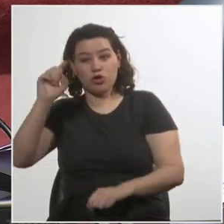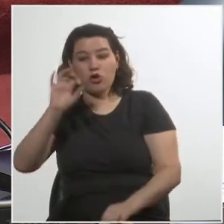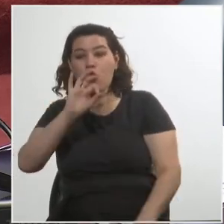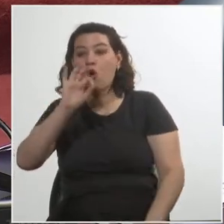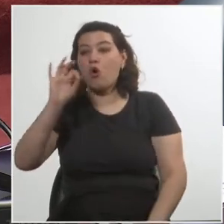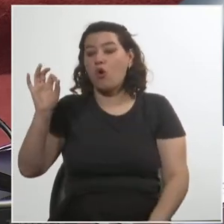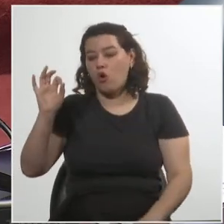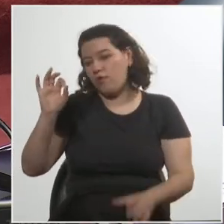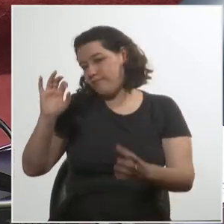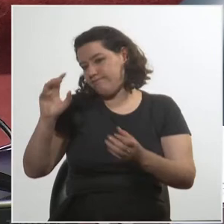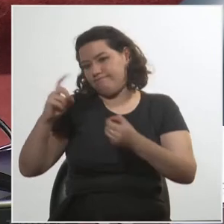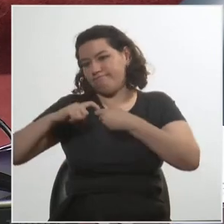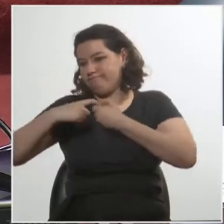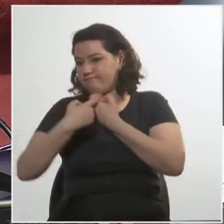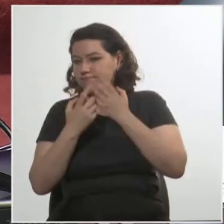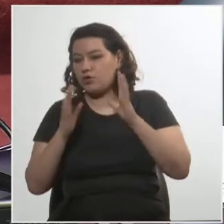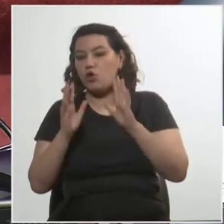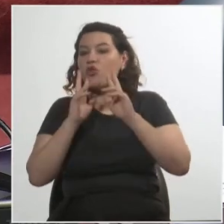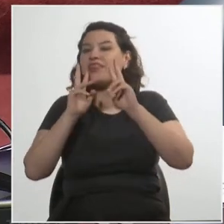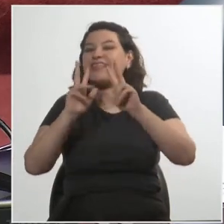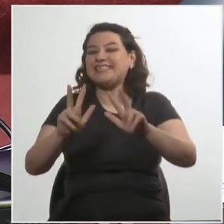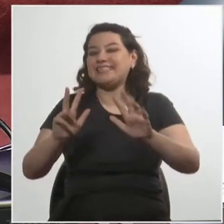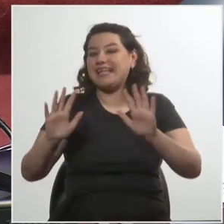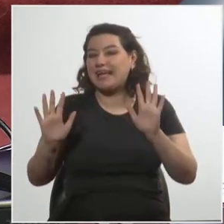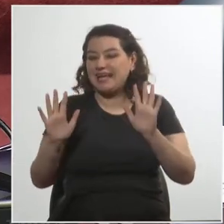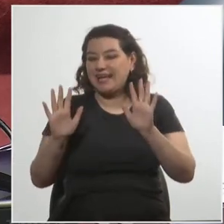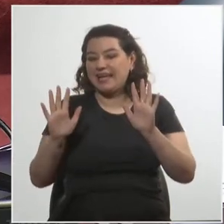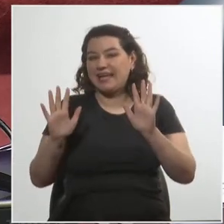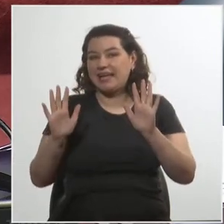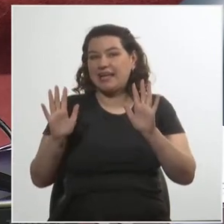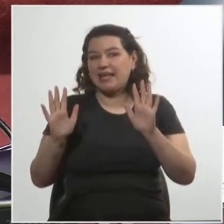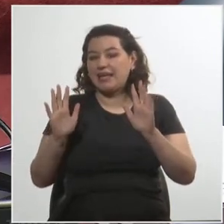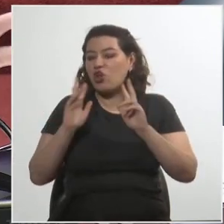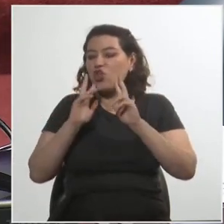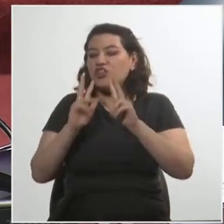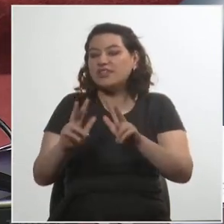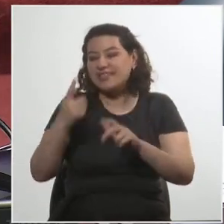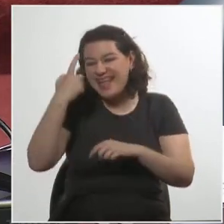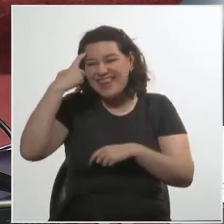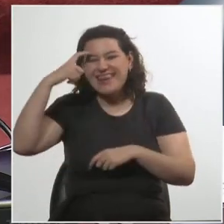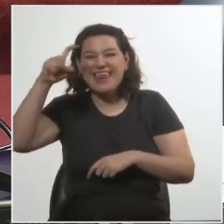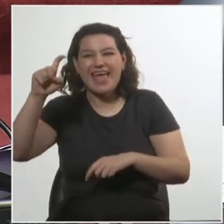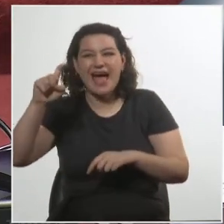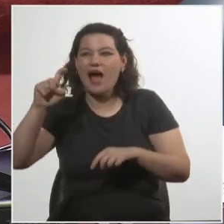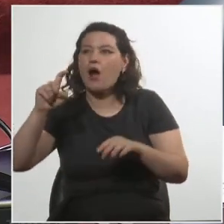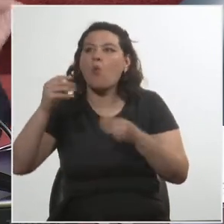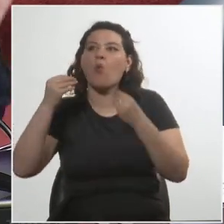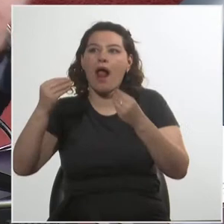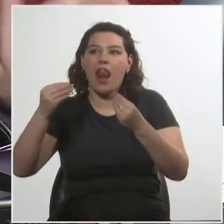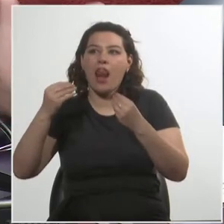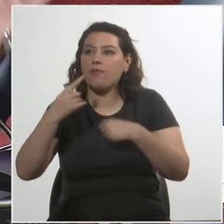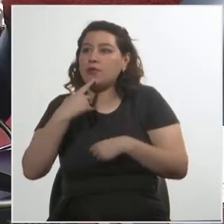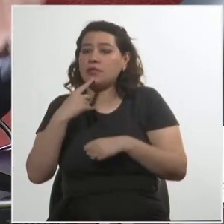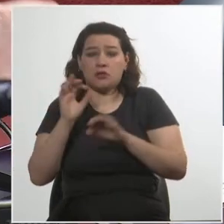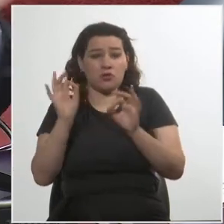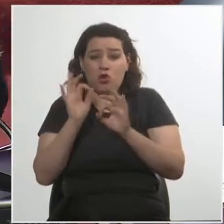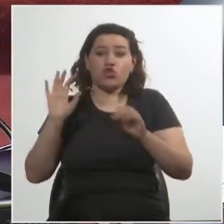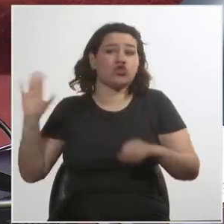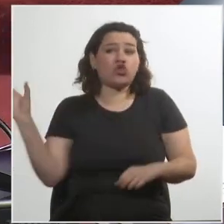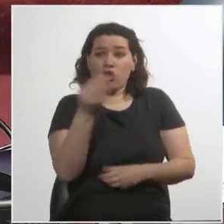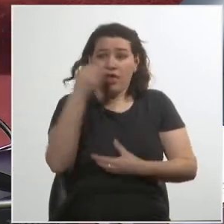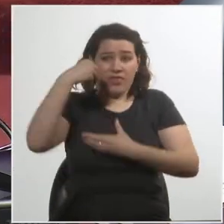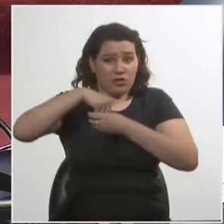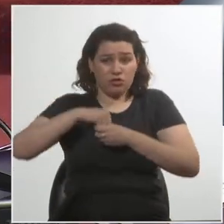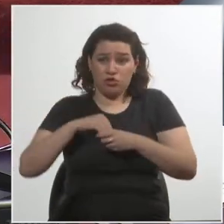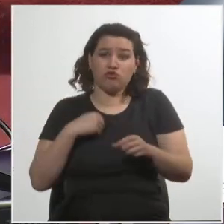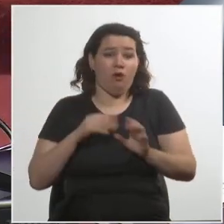imputables a estas y no define la ideología de esas organizaciones entran todas y si así